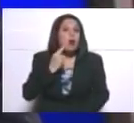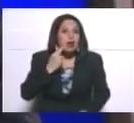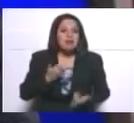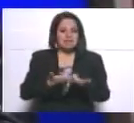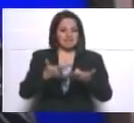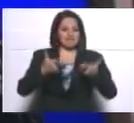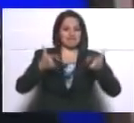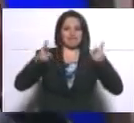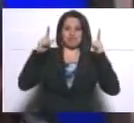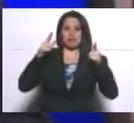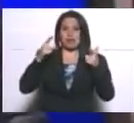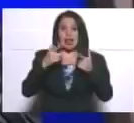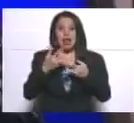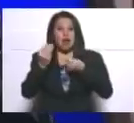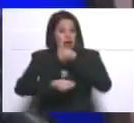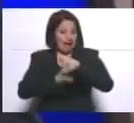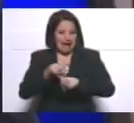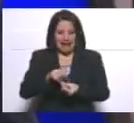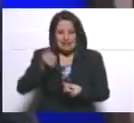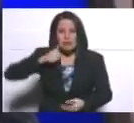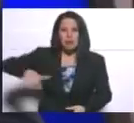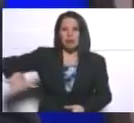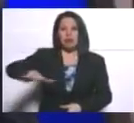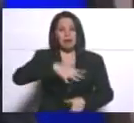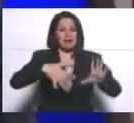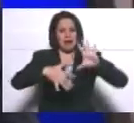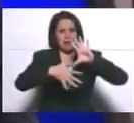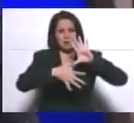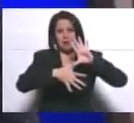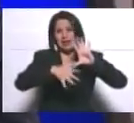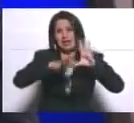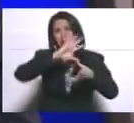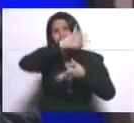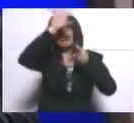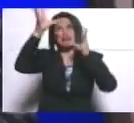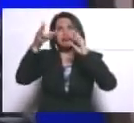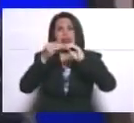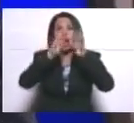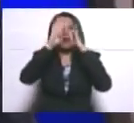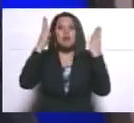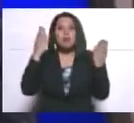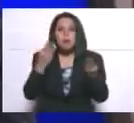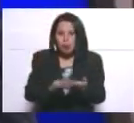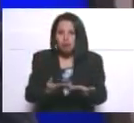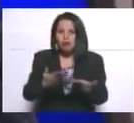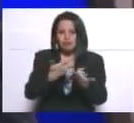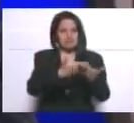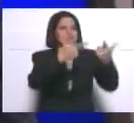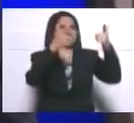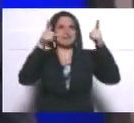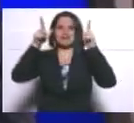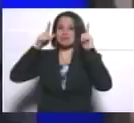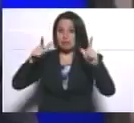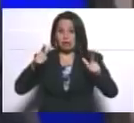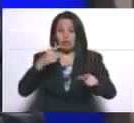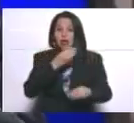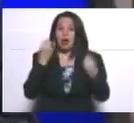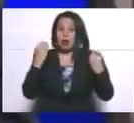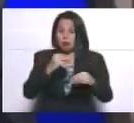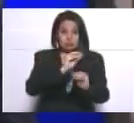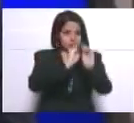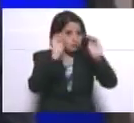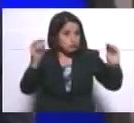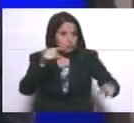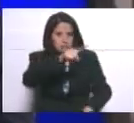en nuestra región, en nuestra América y en el mundo. Y muy importante también resaltar, muchachos, muchachas